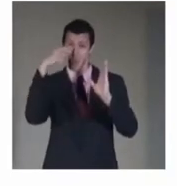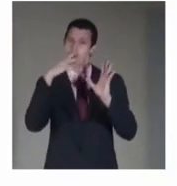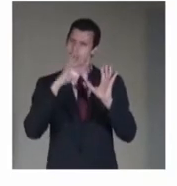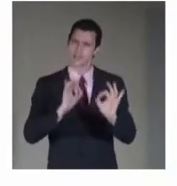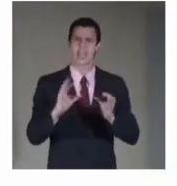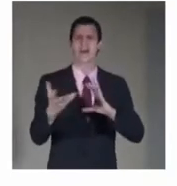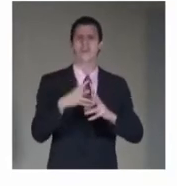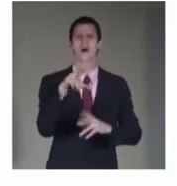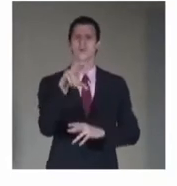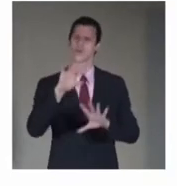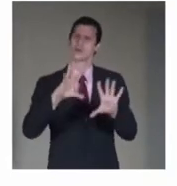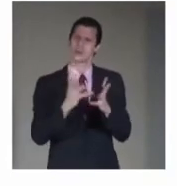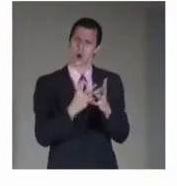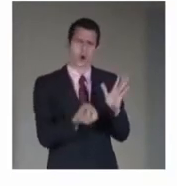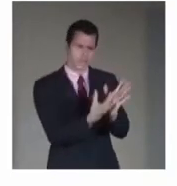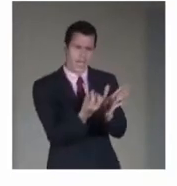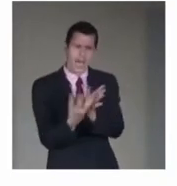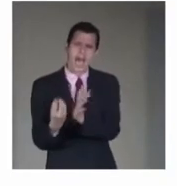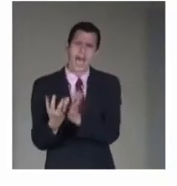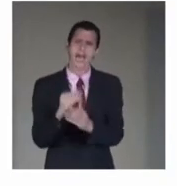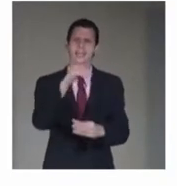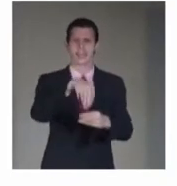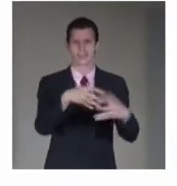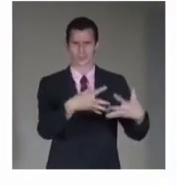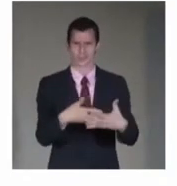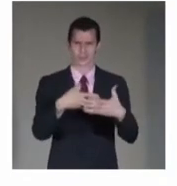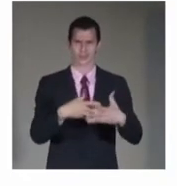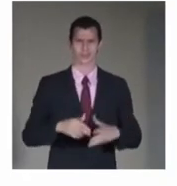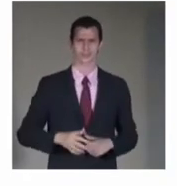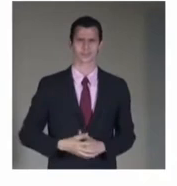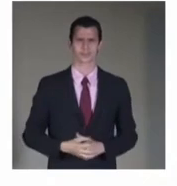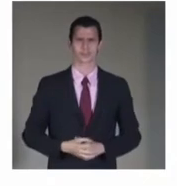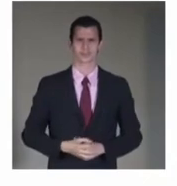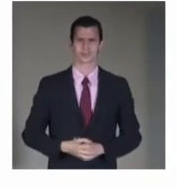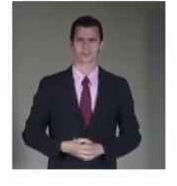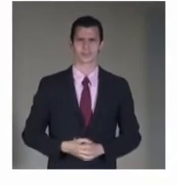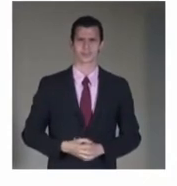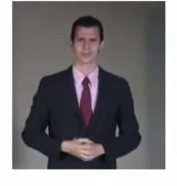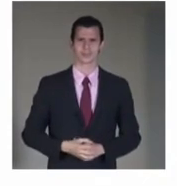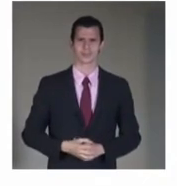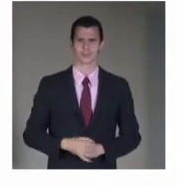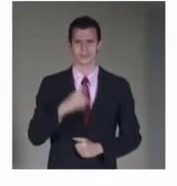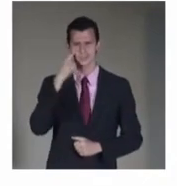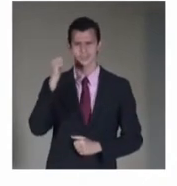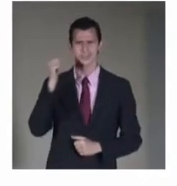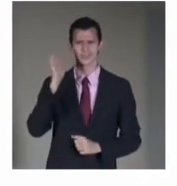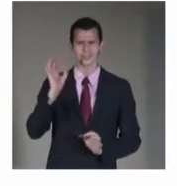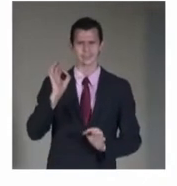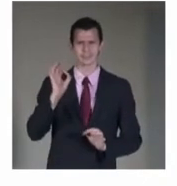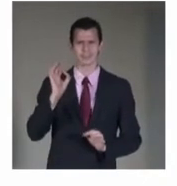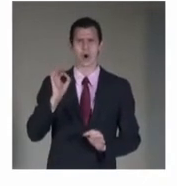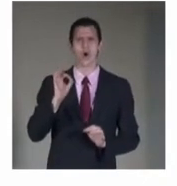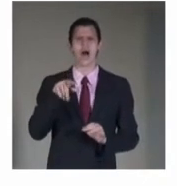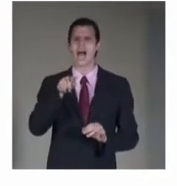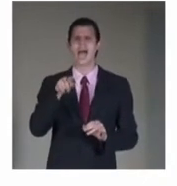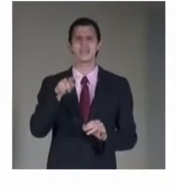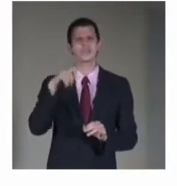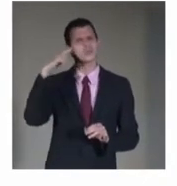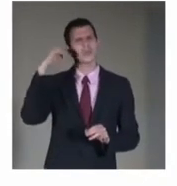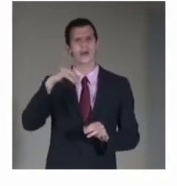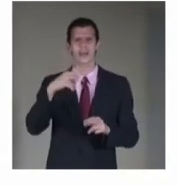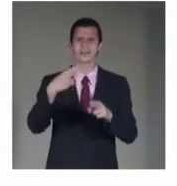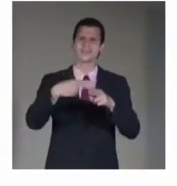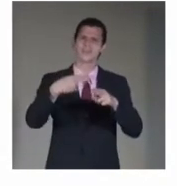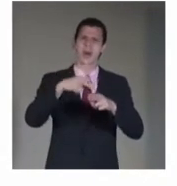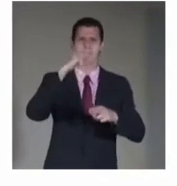16.000 miembros de personal activo y de la fuerza aéra dejen un momentico esto aquí este boeing que ustedes ven aquí es un avión